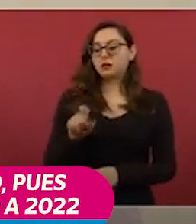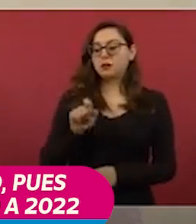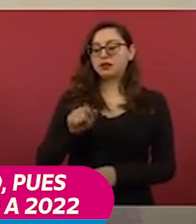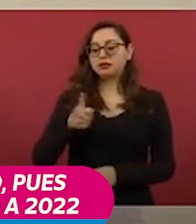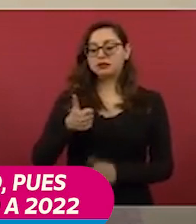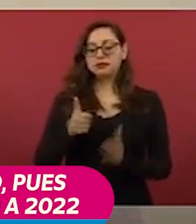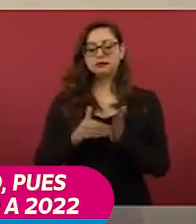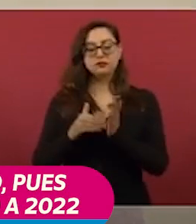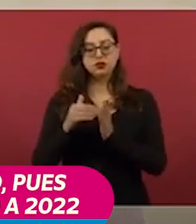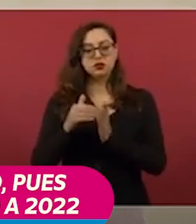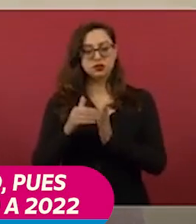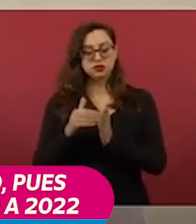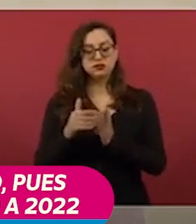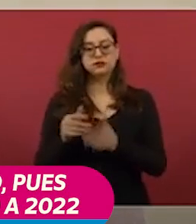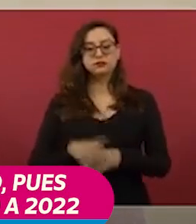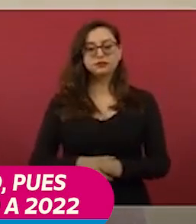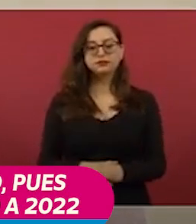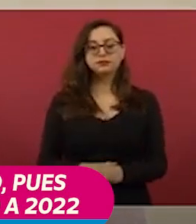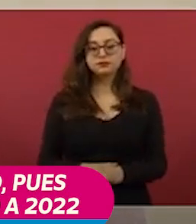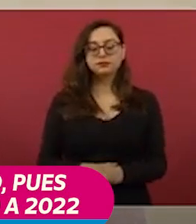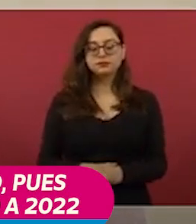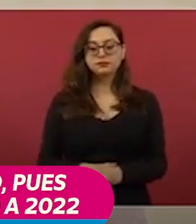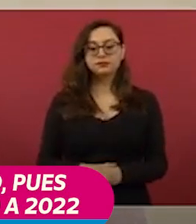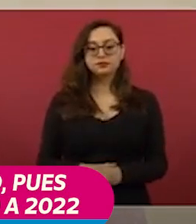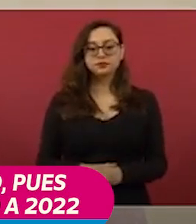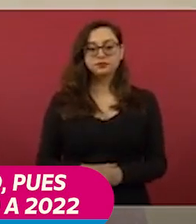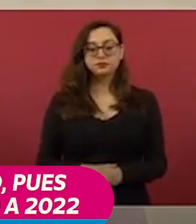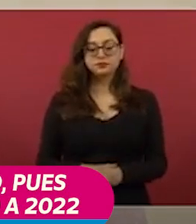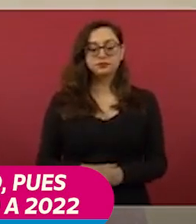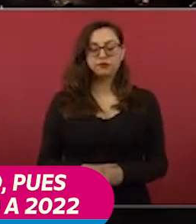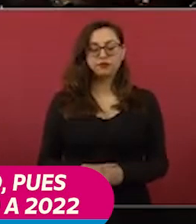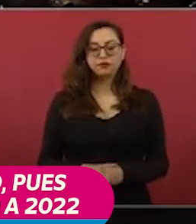126 millones, un poco más, de habitantes.